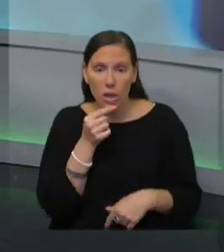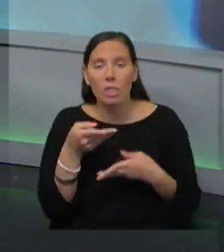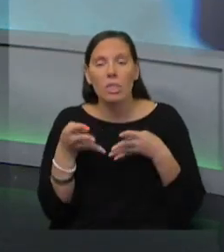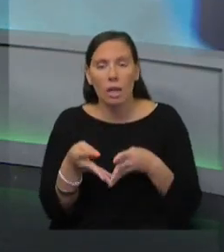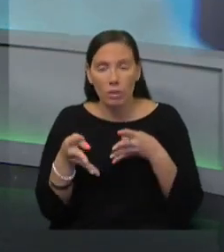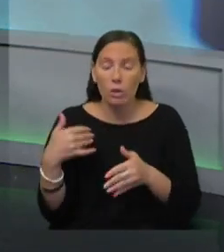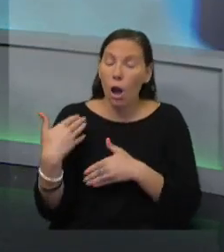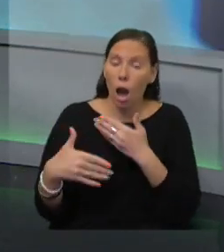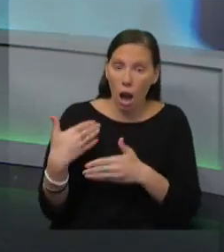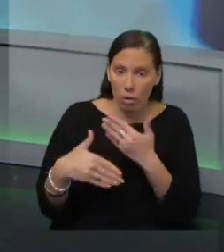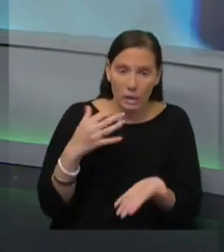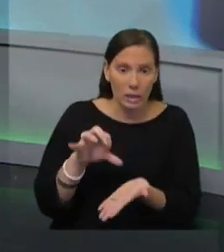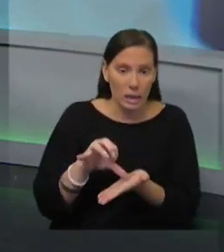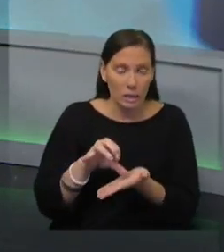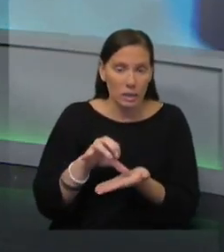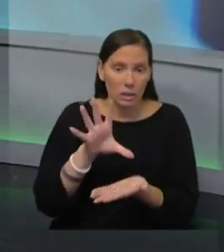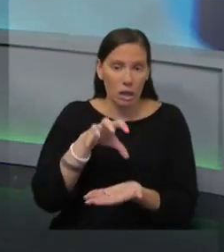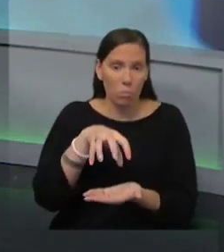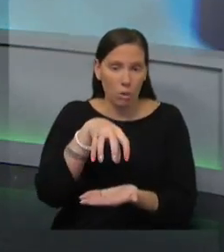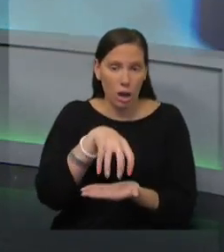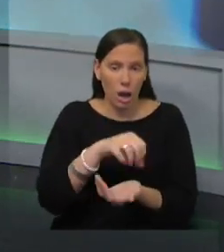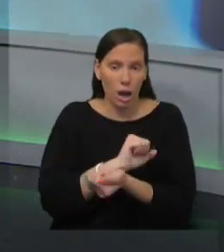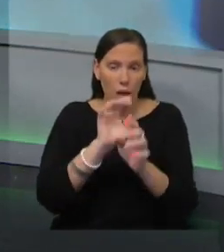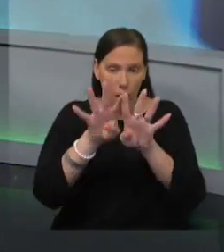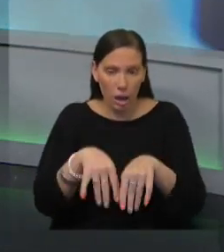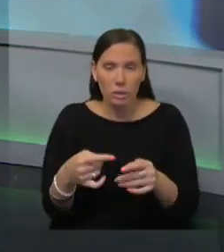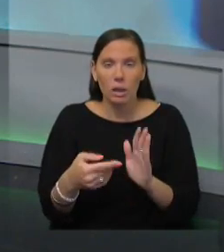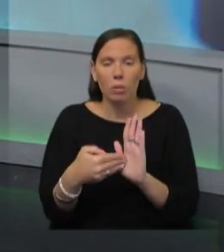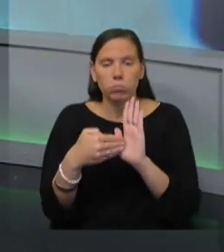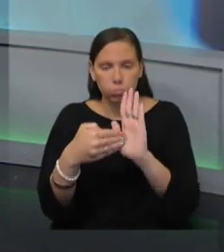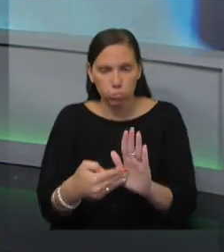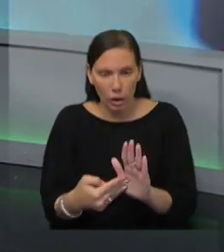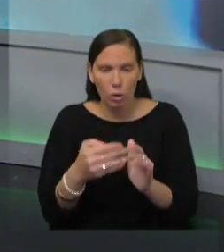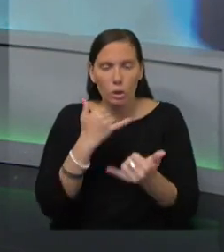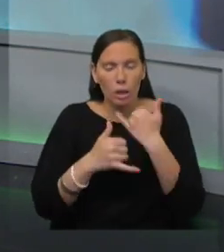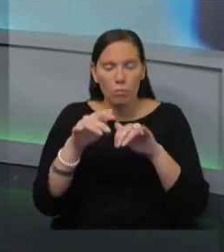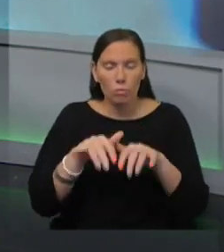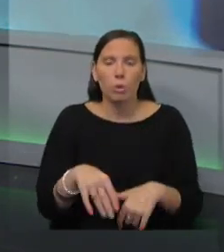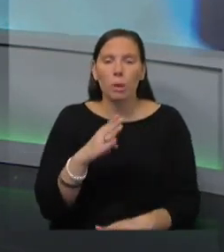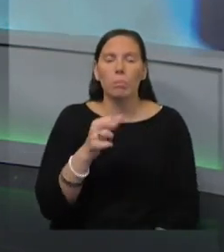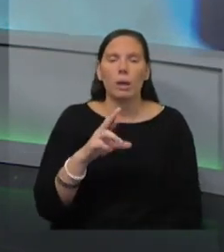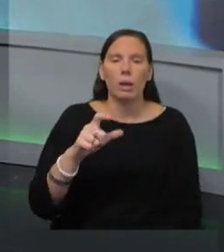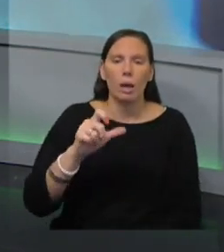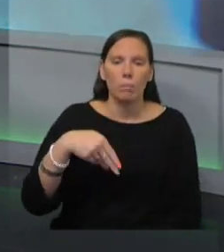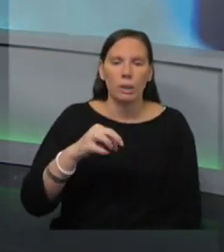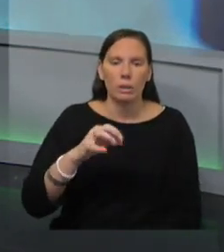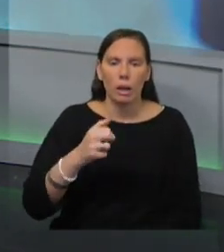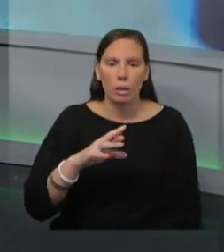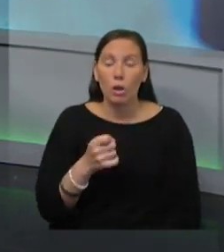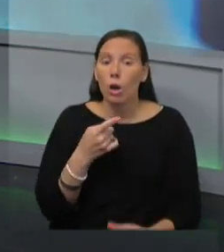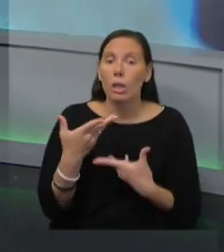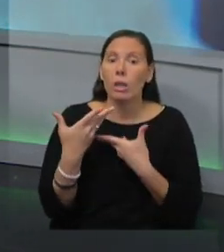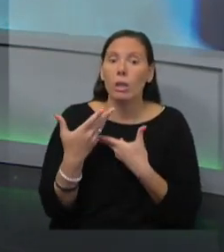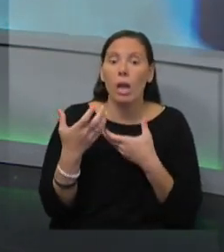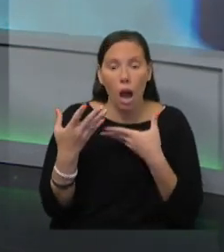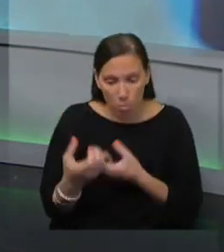avances logrados en el sistema carcelario que aparecen en los informes del comisionado parlamentario para el sistema carcelario y defendió la construcción de nuevas